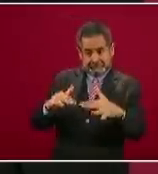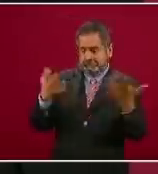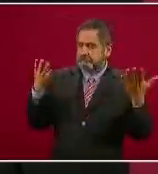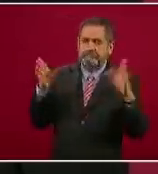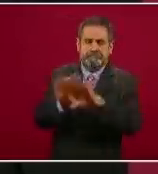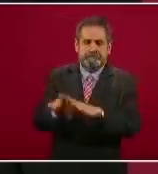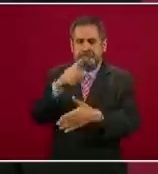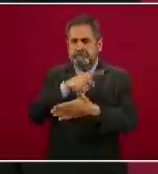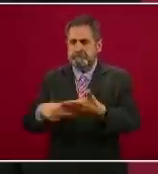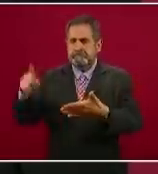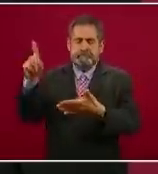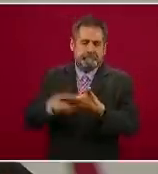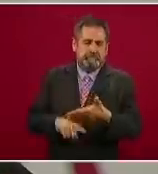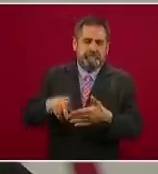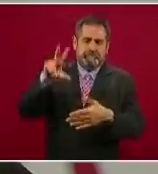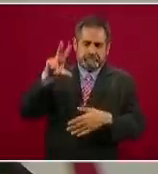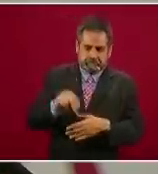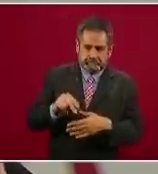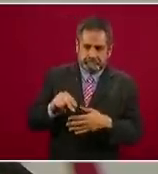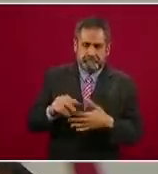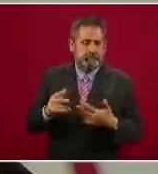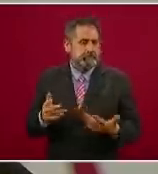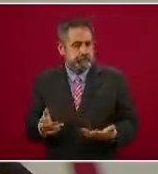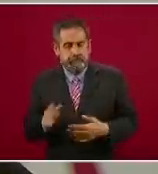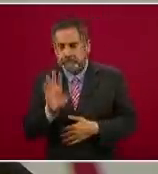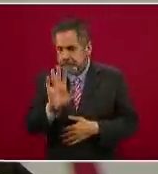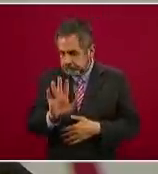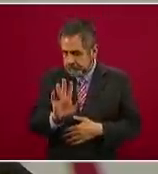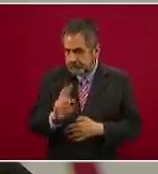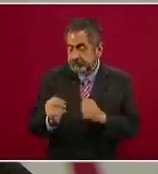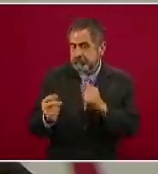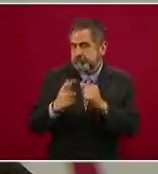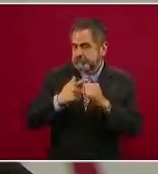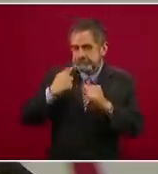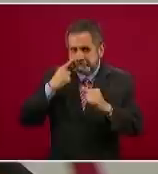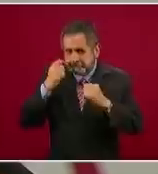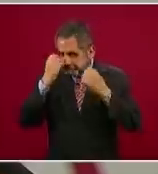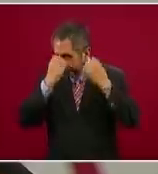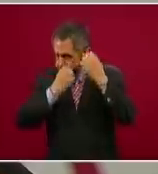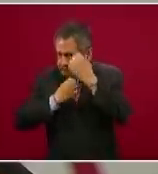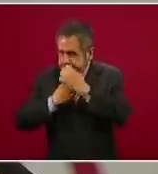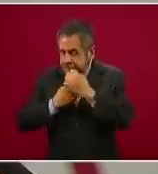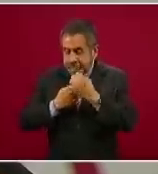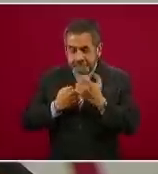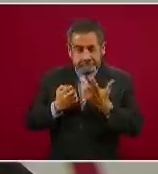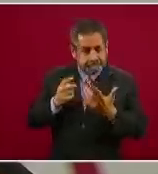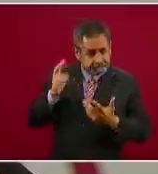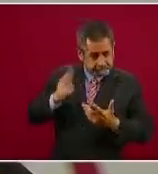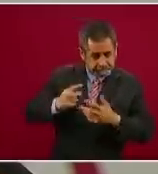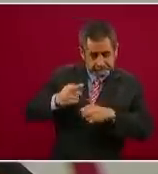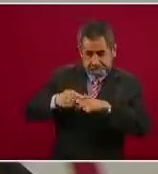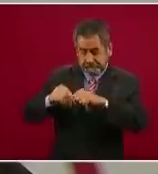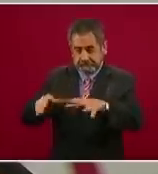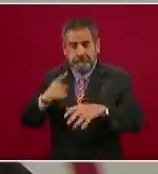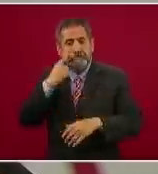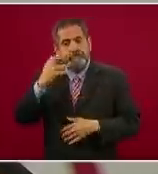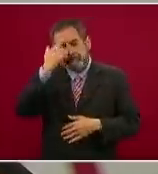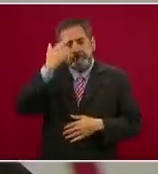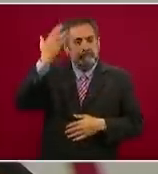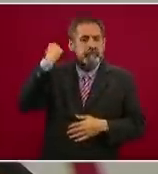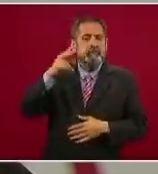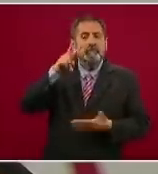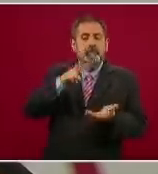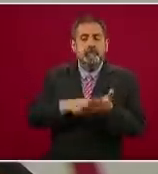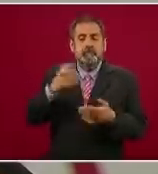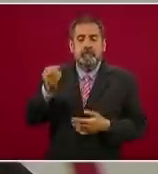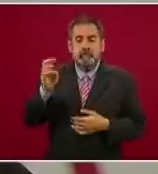esto se tiene que hacer de manera analizada, selectiva, de acuerdo al riesgo. En 2009, con la pandemia de